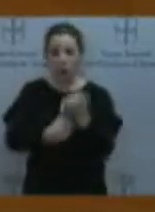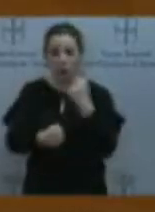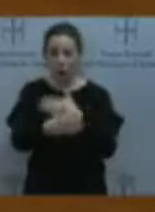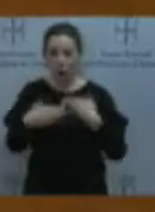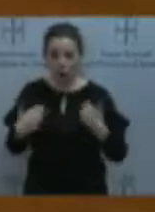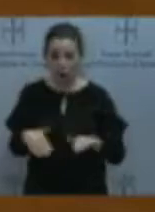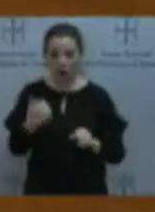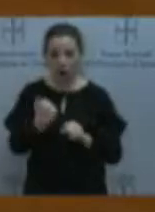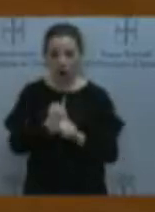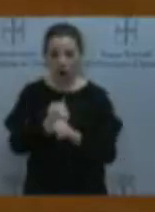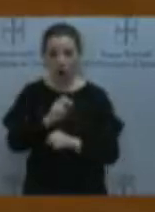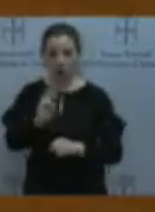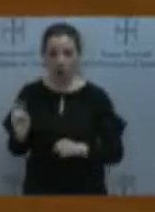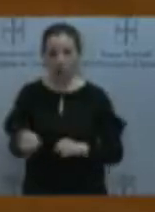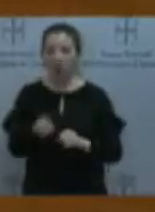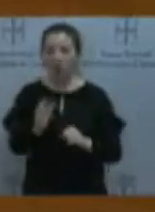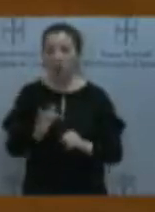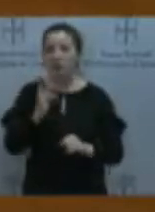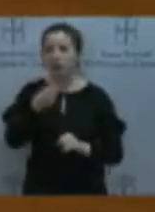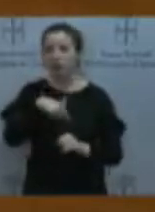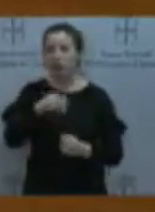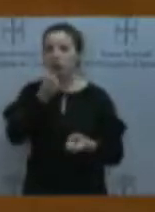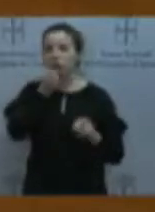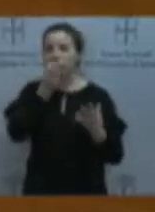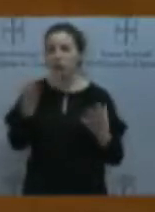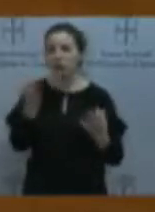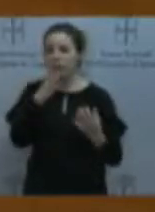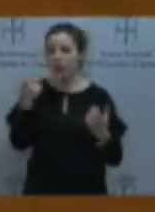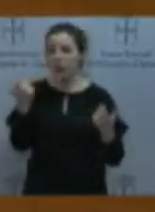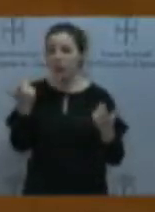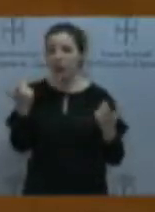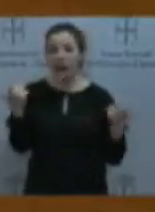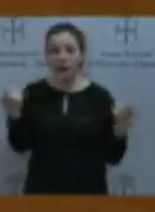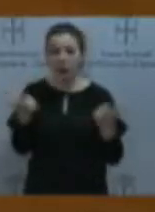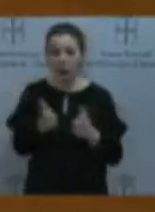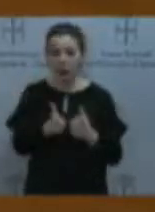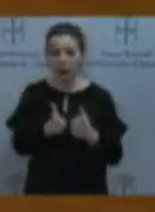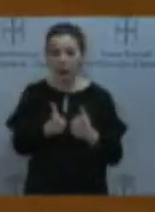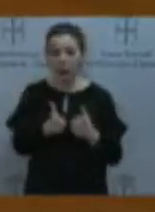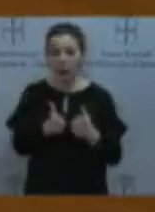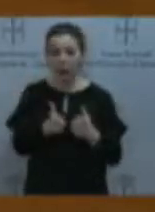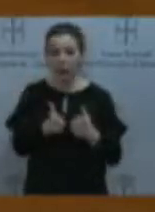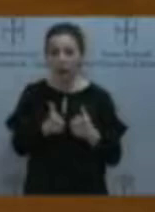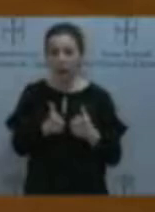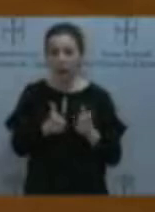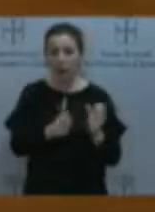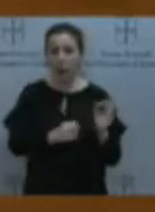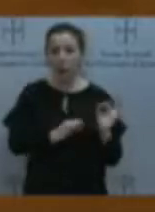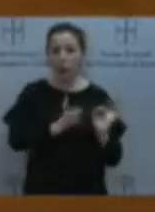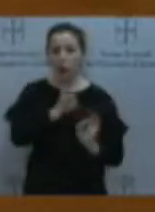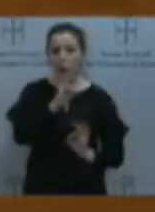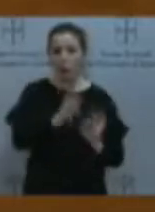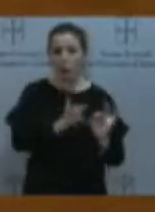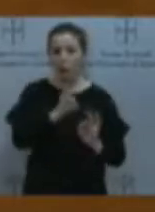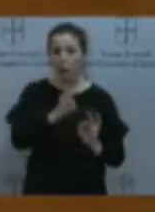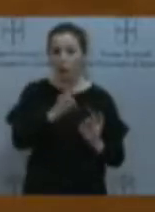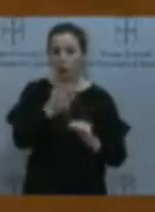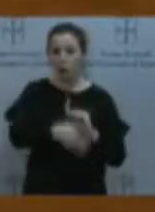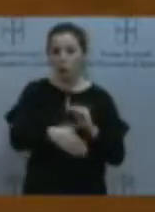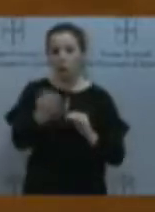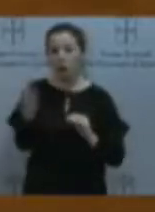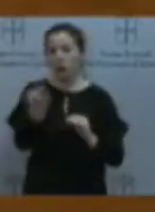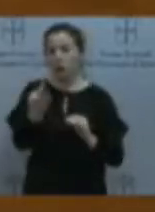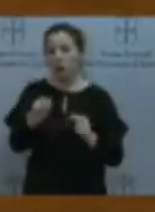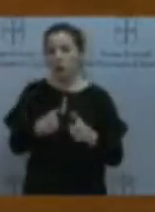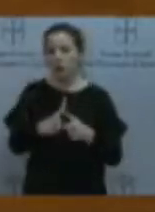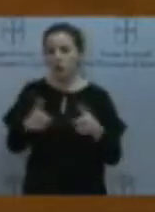que para reducir cupos hay que aumentar la plantilla estructural. Ya por mucha fe que tengamos, aquí no va a pasar el milagro de los panes y a los peces, hay que